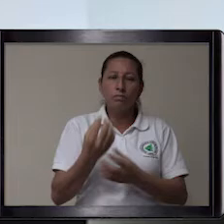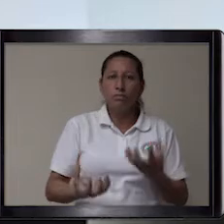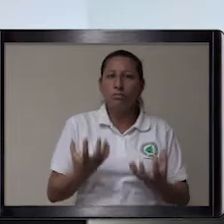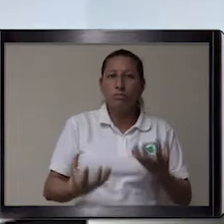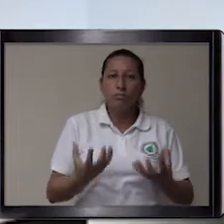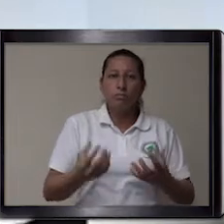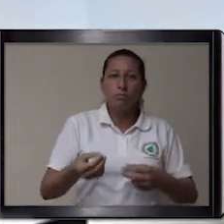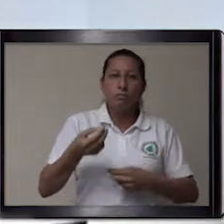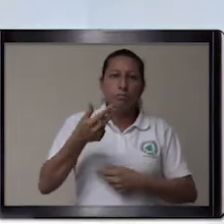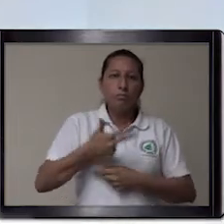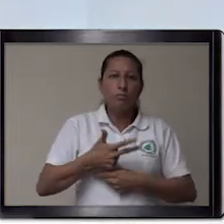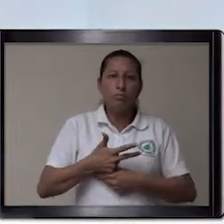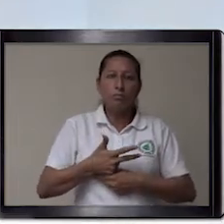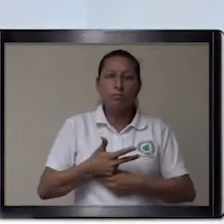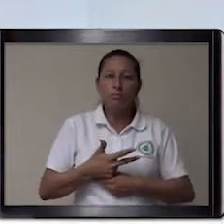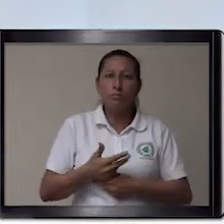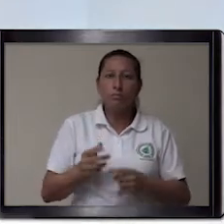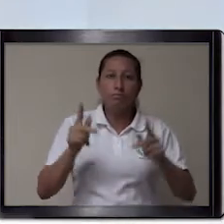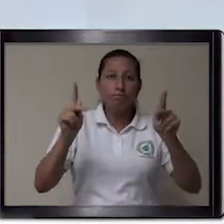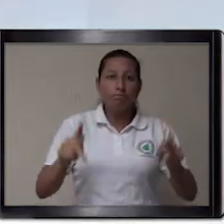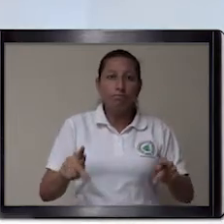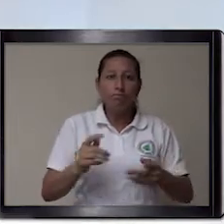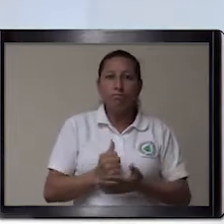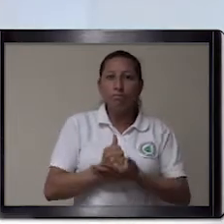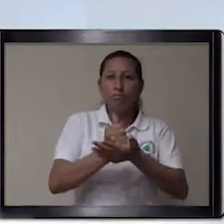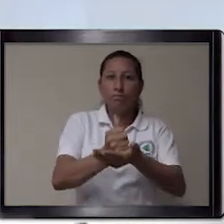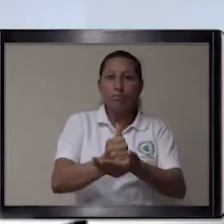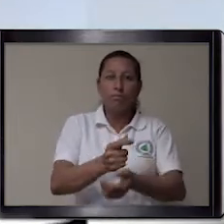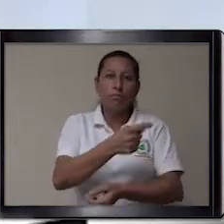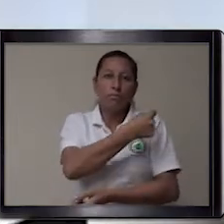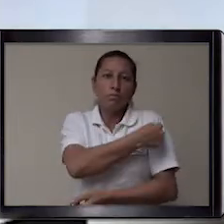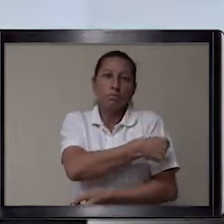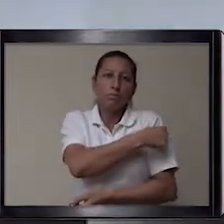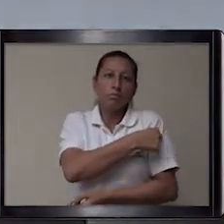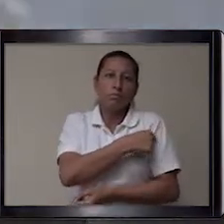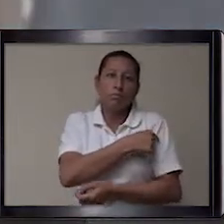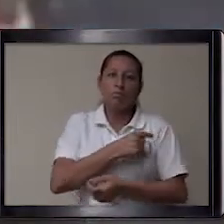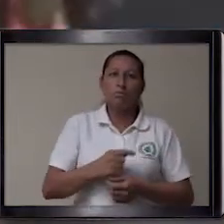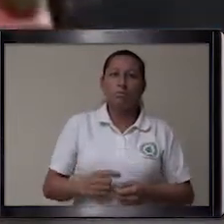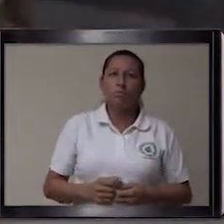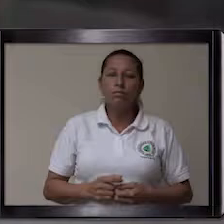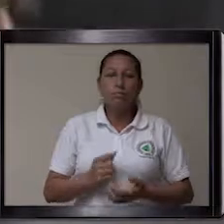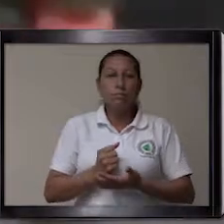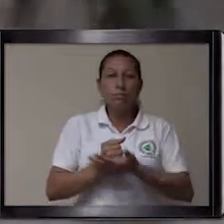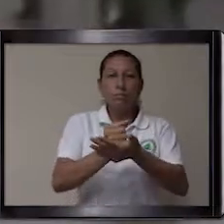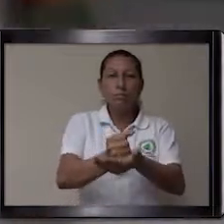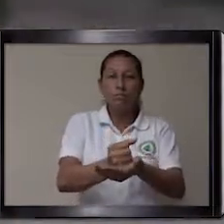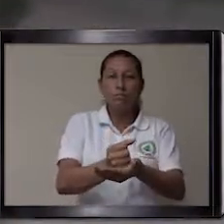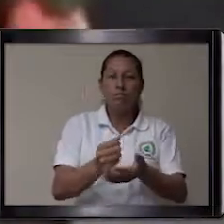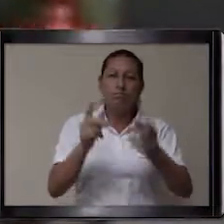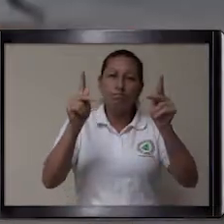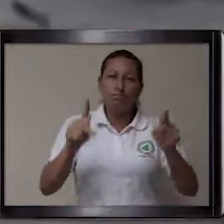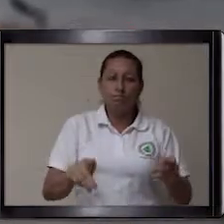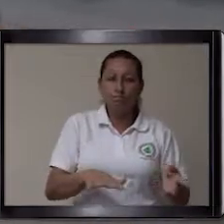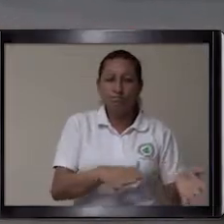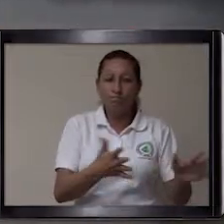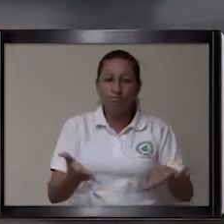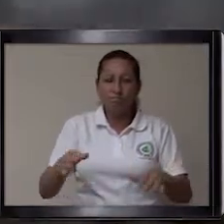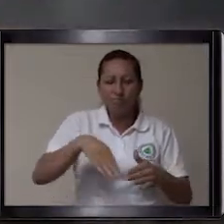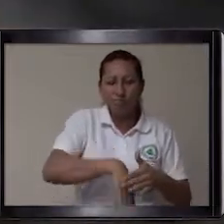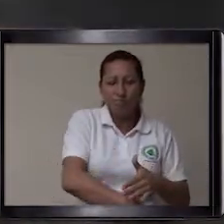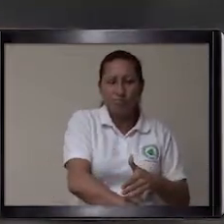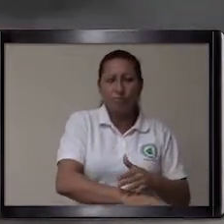Tras varios días de la violenta erupción del volcán de fuego de Guatemala, socorristas continuaron esta semana las labores de búsqueda de decenas